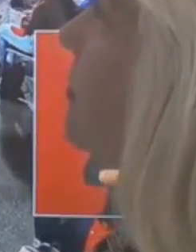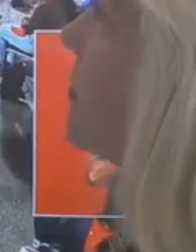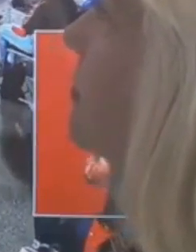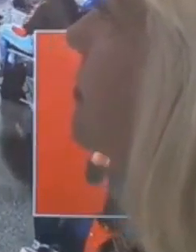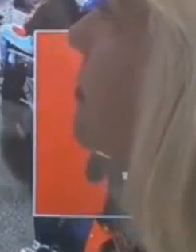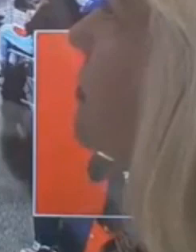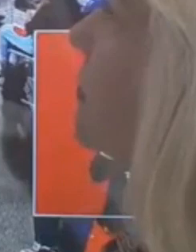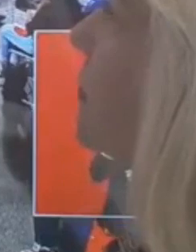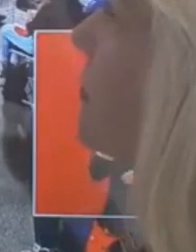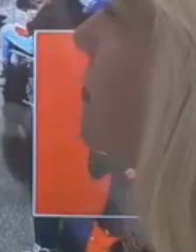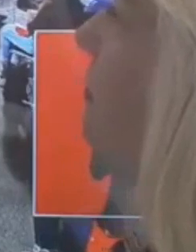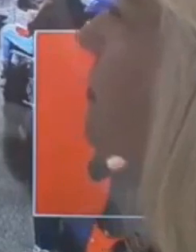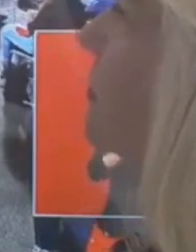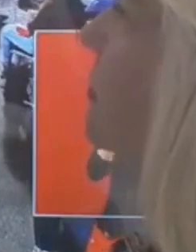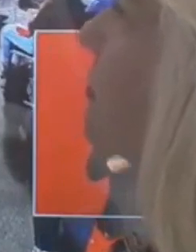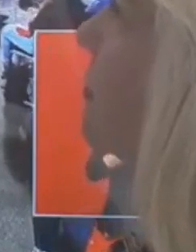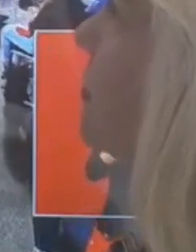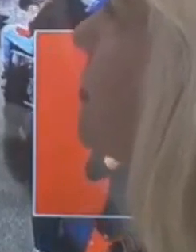investigando todavía.